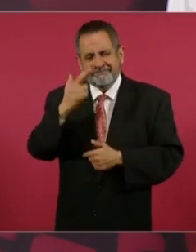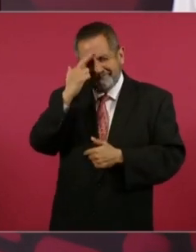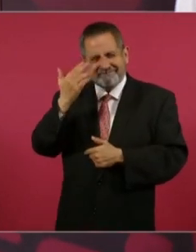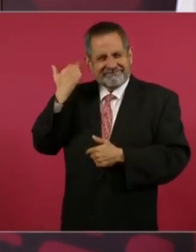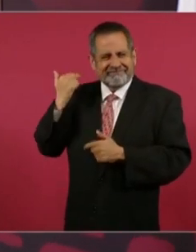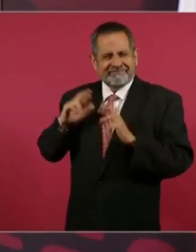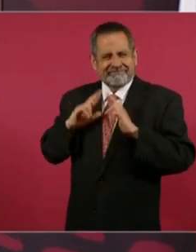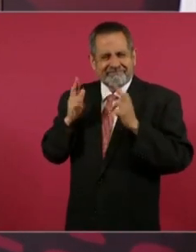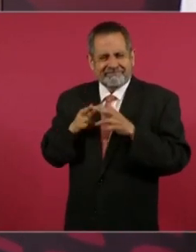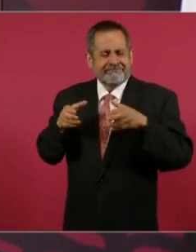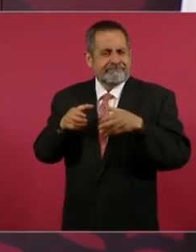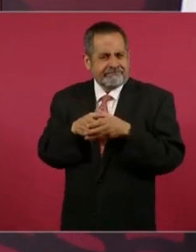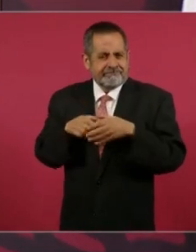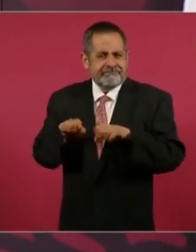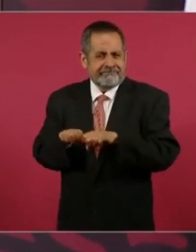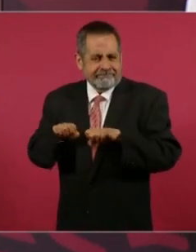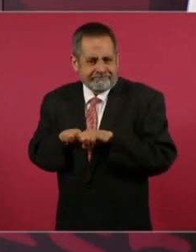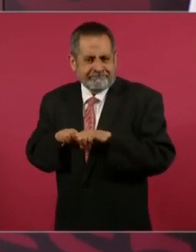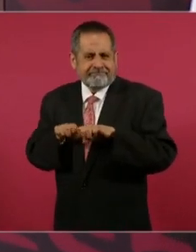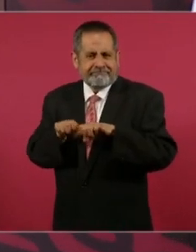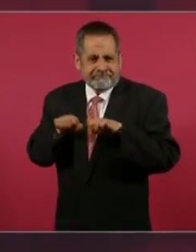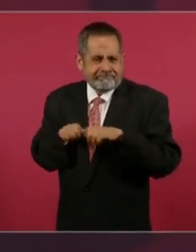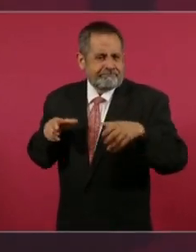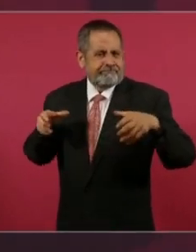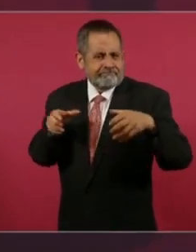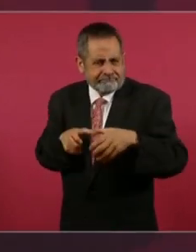reuniones de los equipos que están